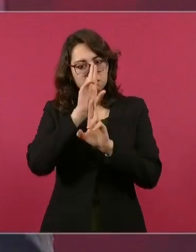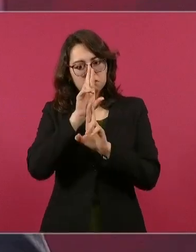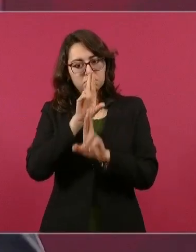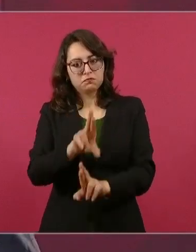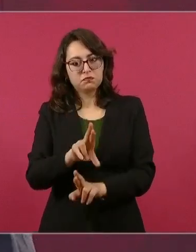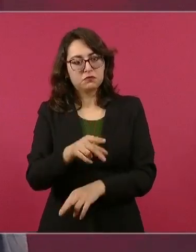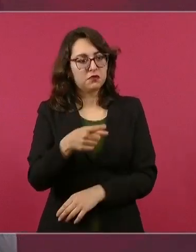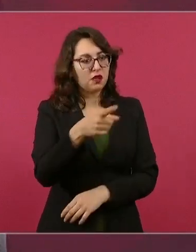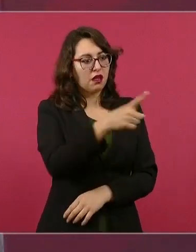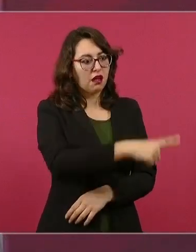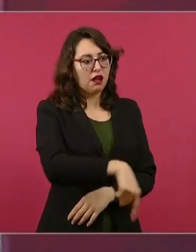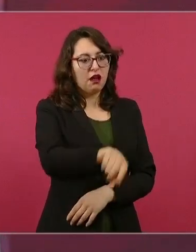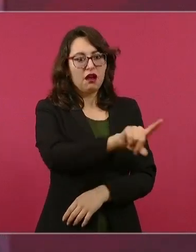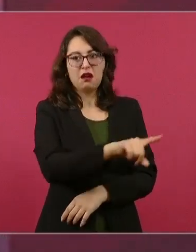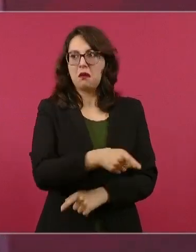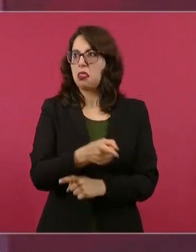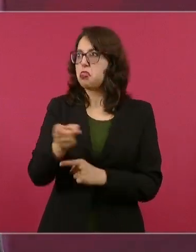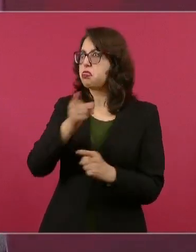Es realmente